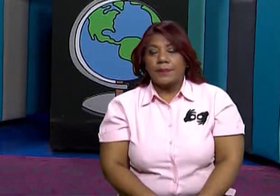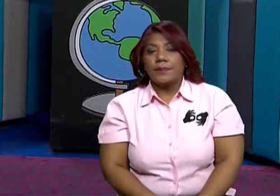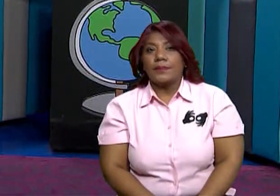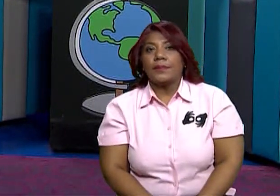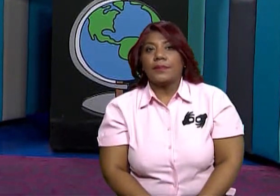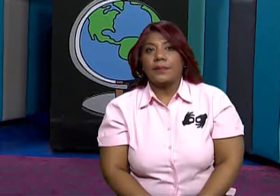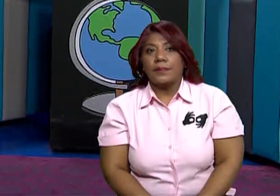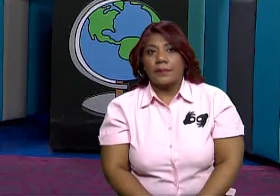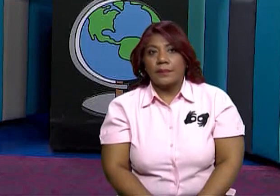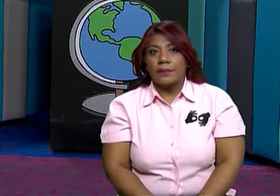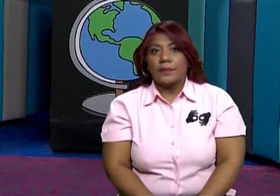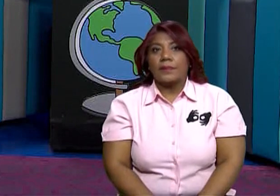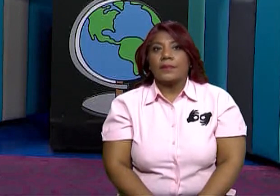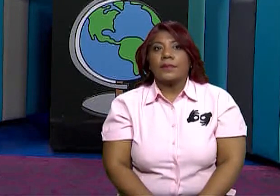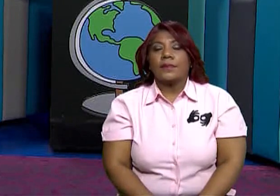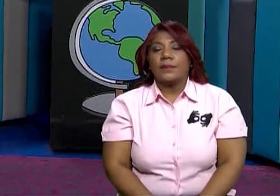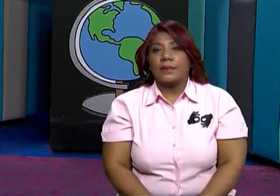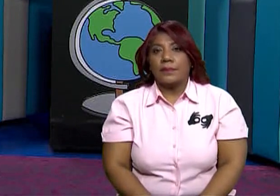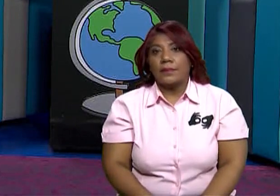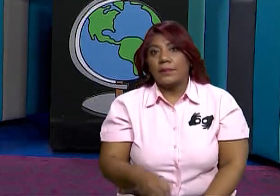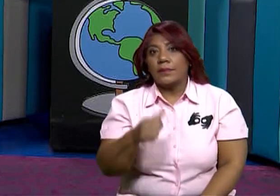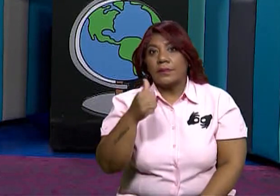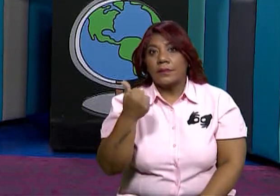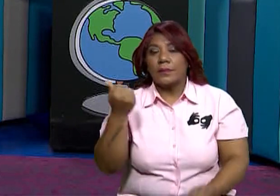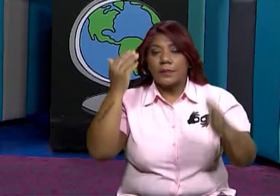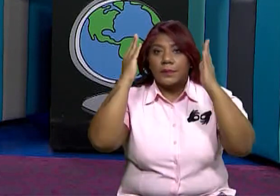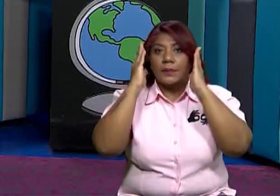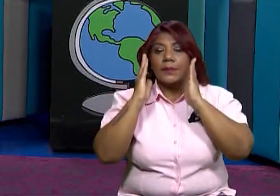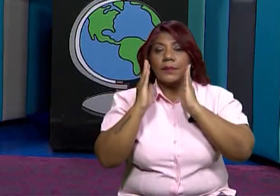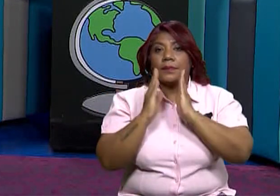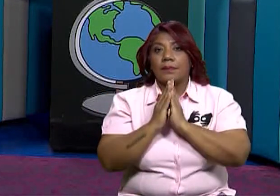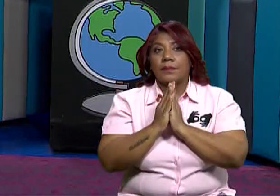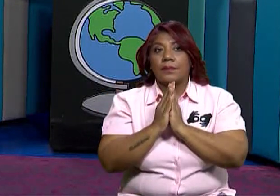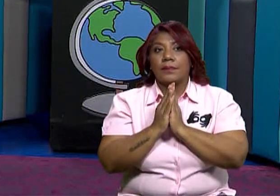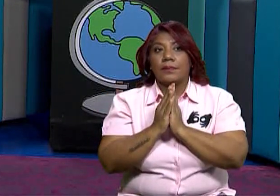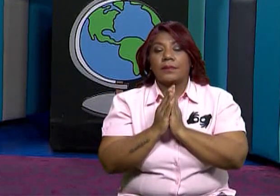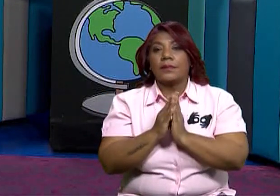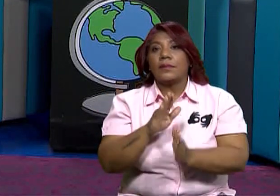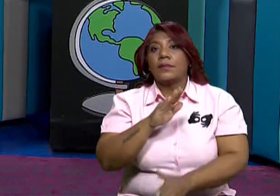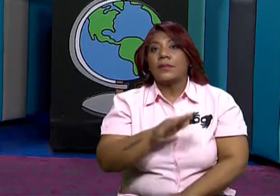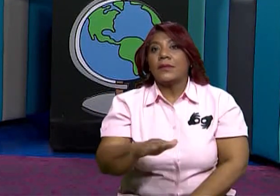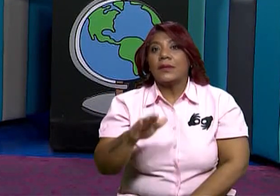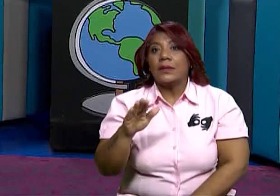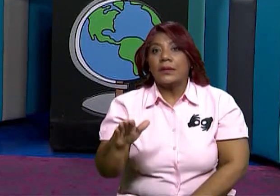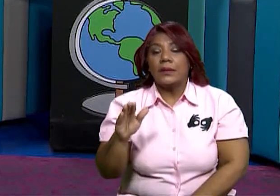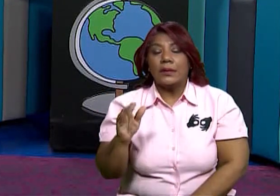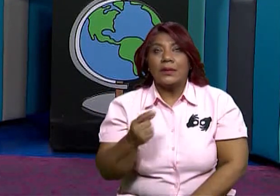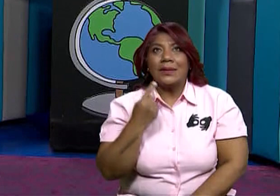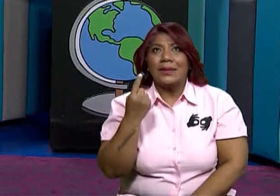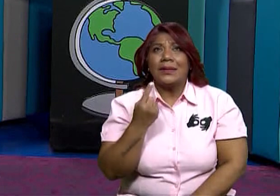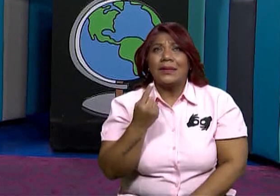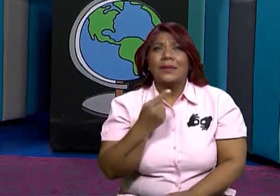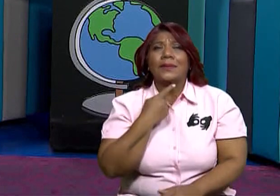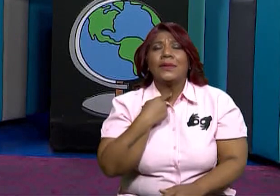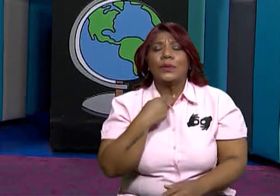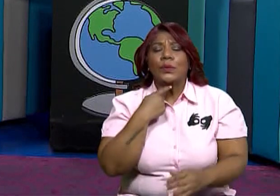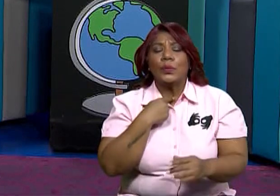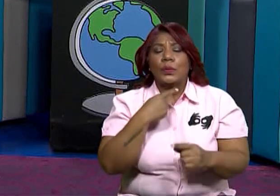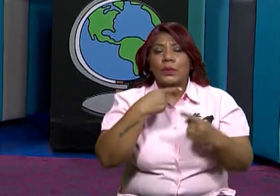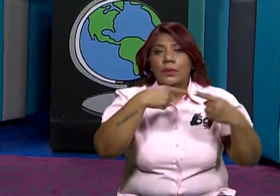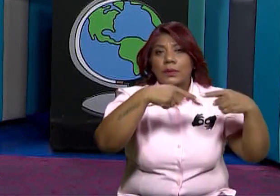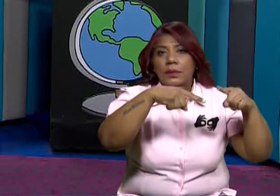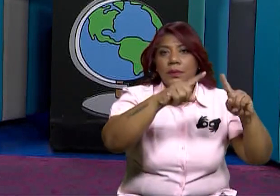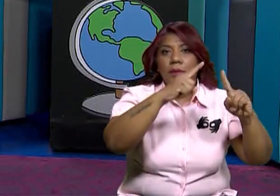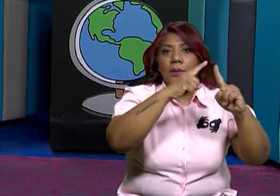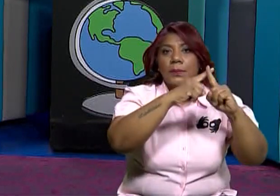causa, que la Madre Teresa de Calcuta desde pequeñita fue muy religiosa. Iba mucho a la